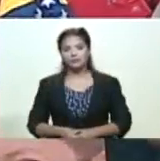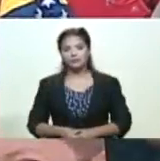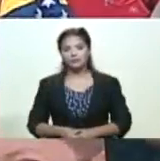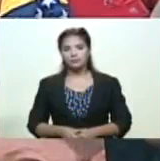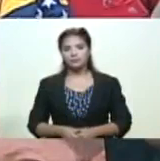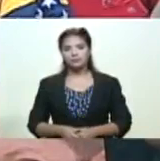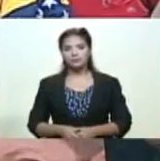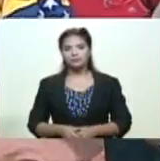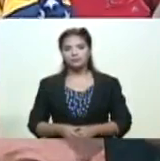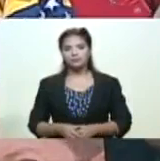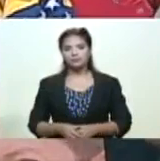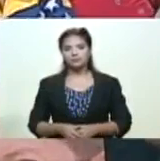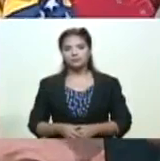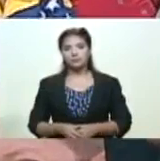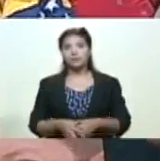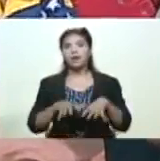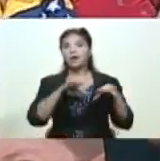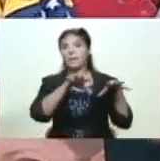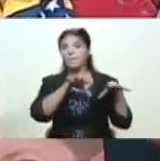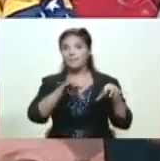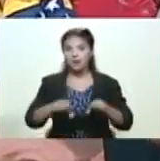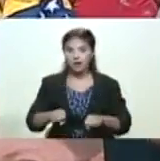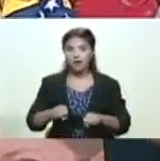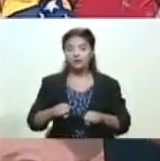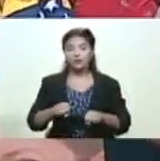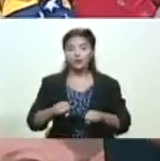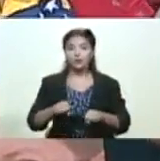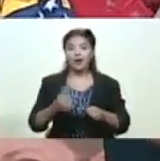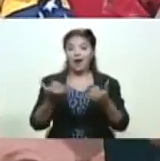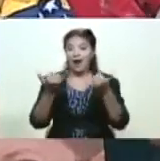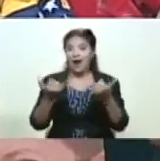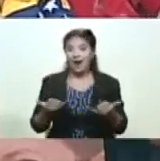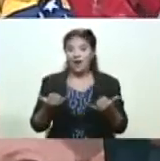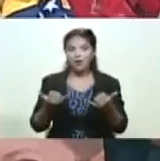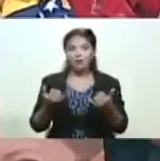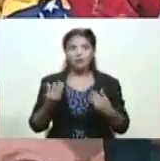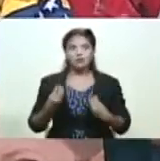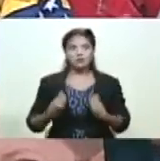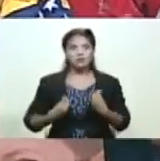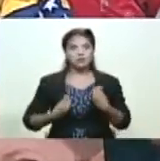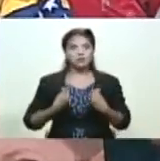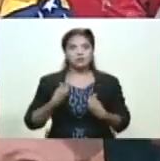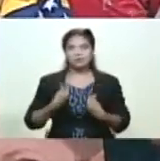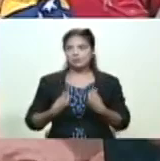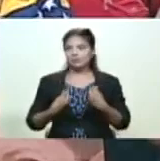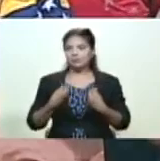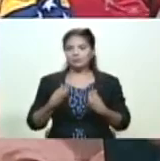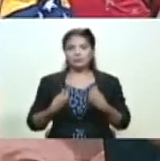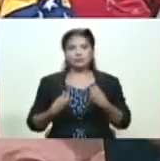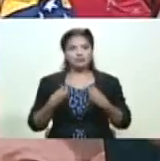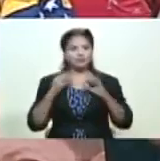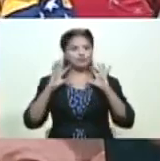El imperialismo ha entrado en fase de desesperación.